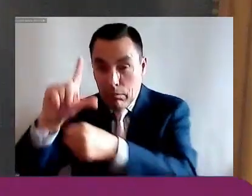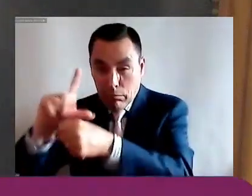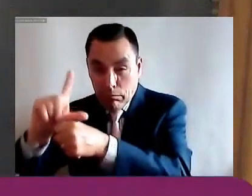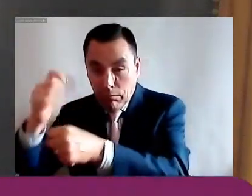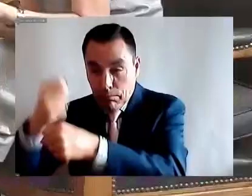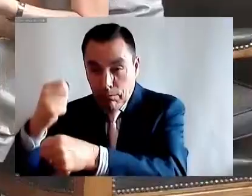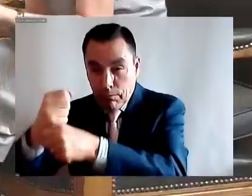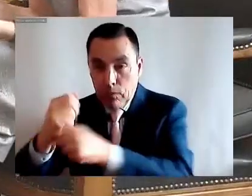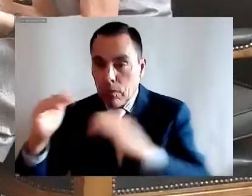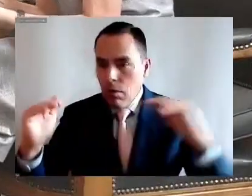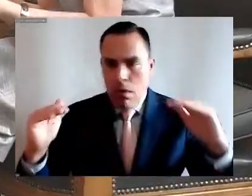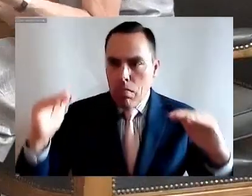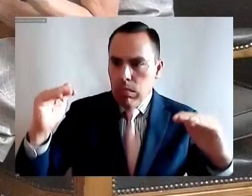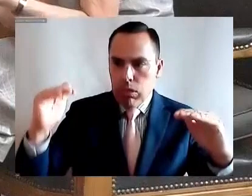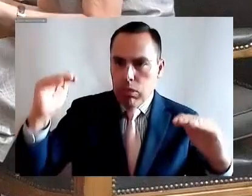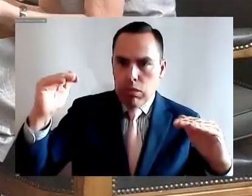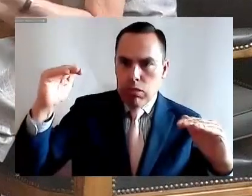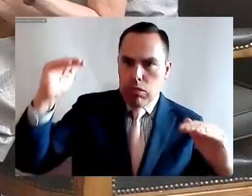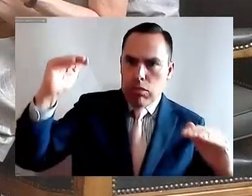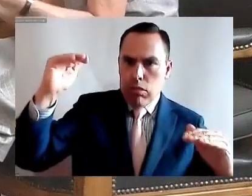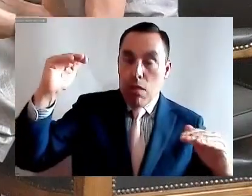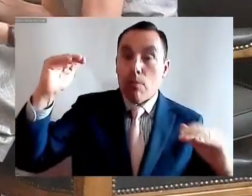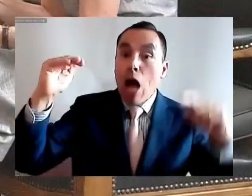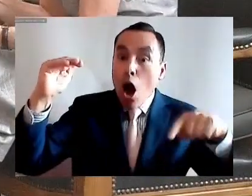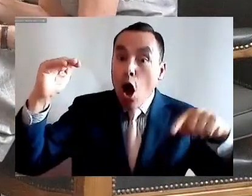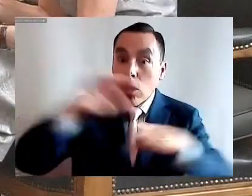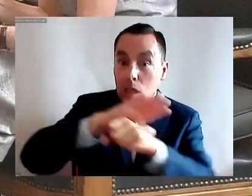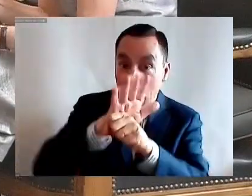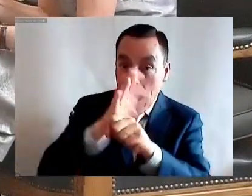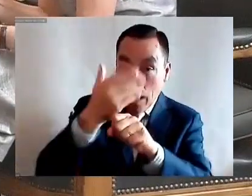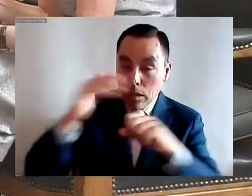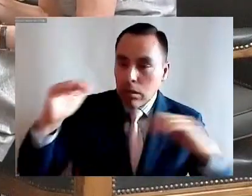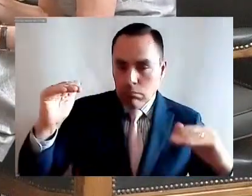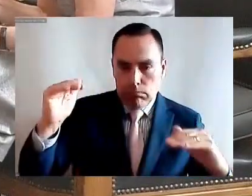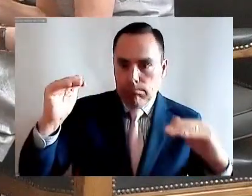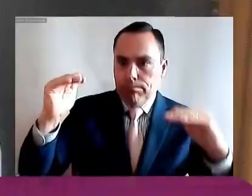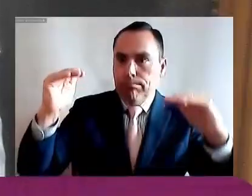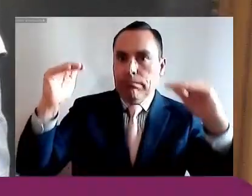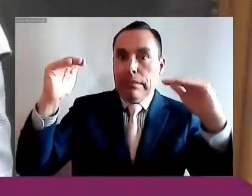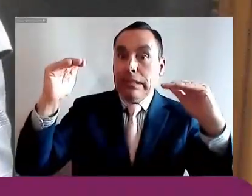que algunas personas escribieron, comillas, que